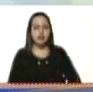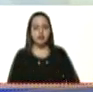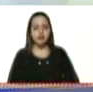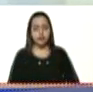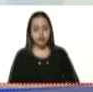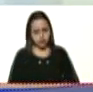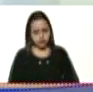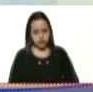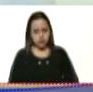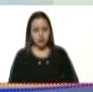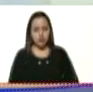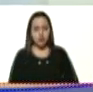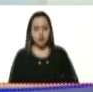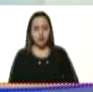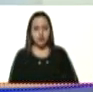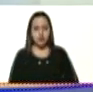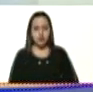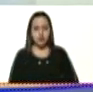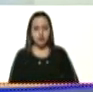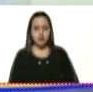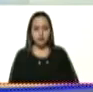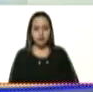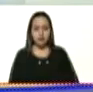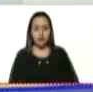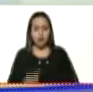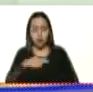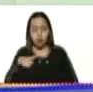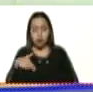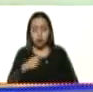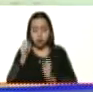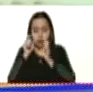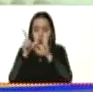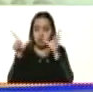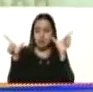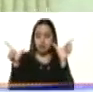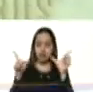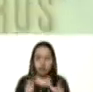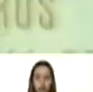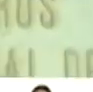Y es una cosa que realmente nos impacta.